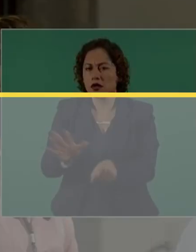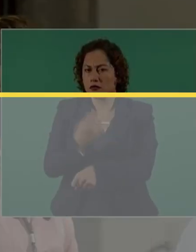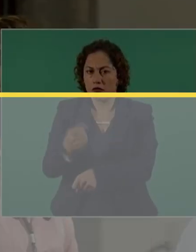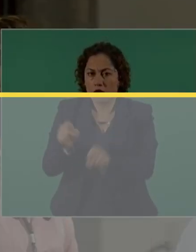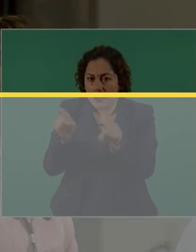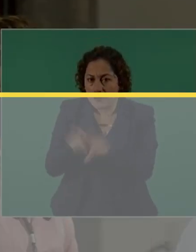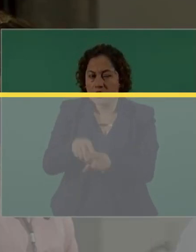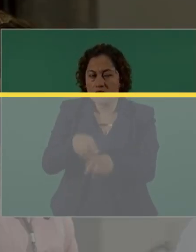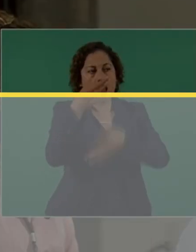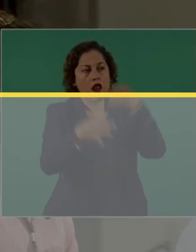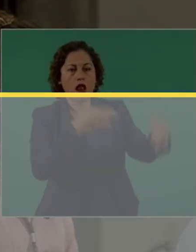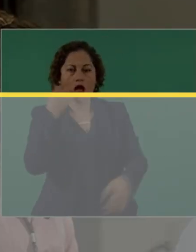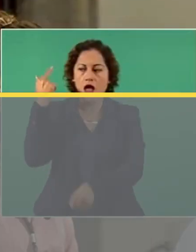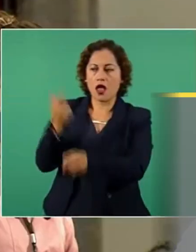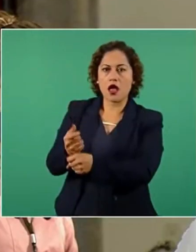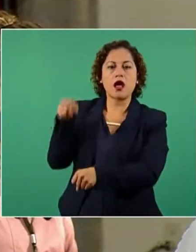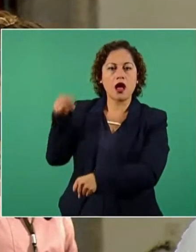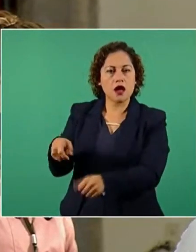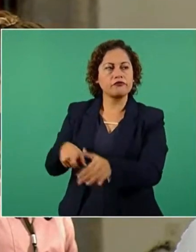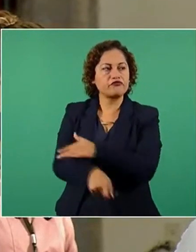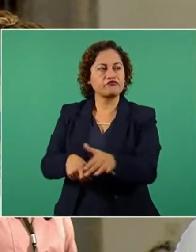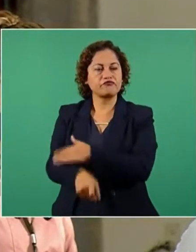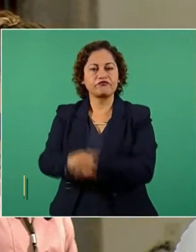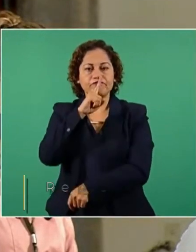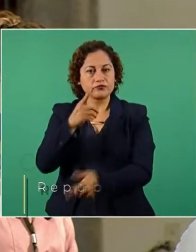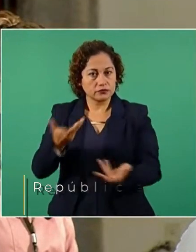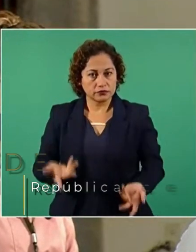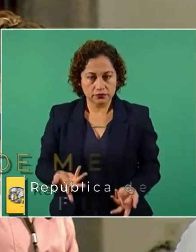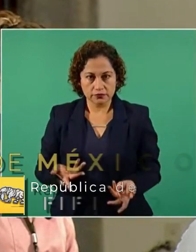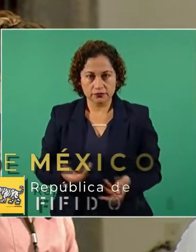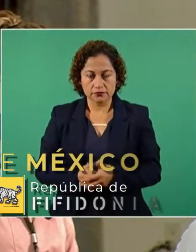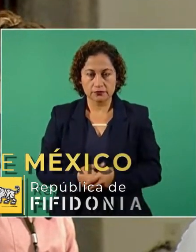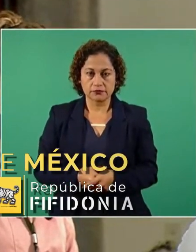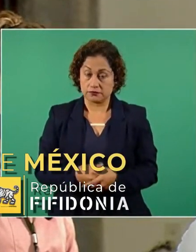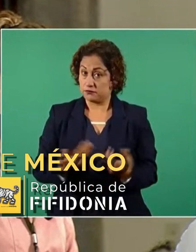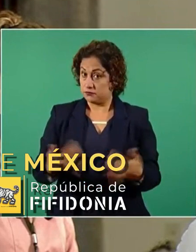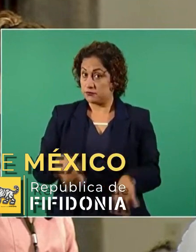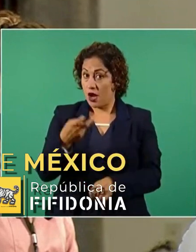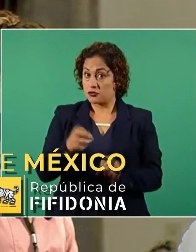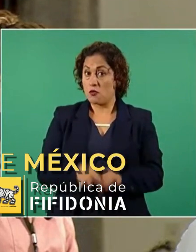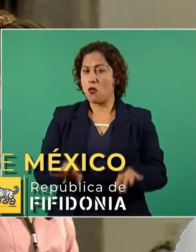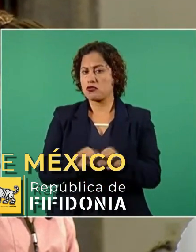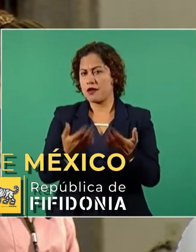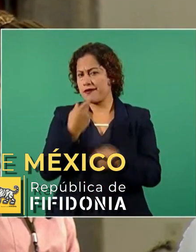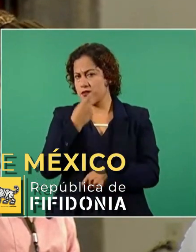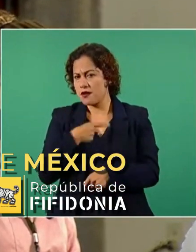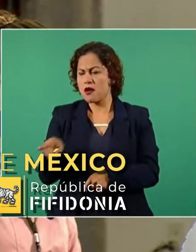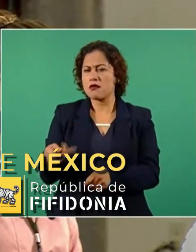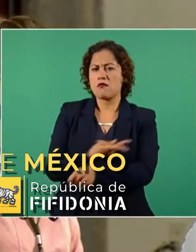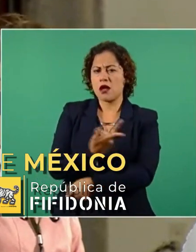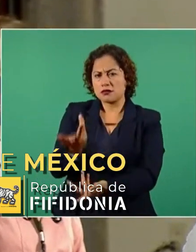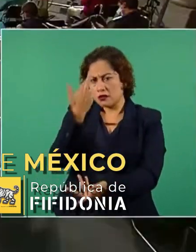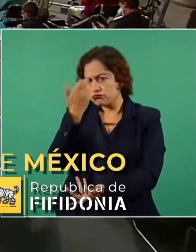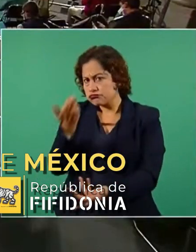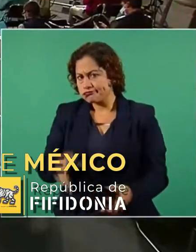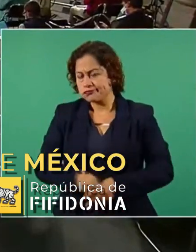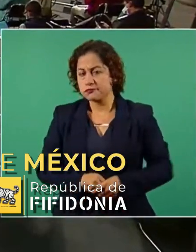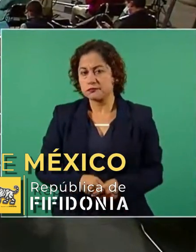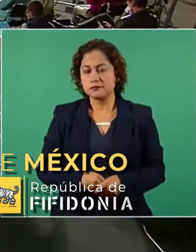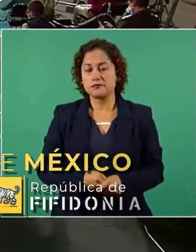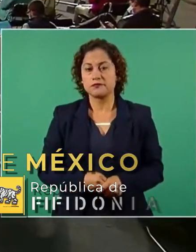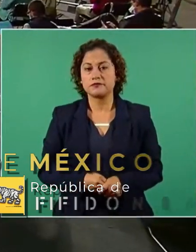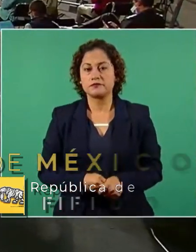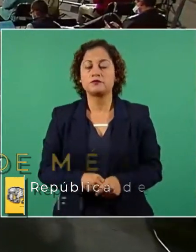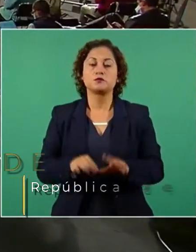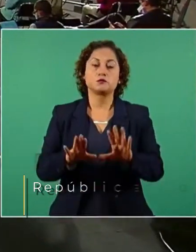de donde denuncian mochas en la nueva CRE, y pues es importante saber cuál es la razón que ocurre ahí en este instituto. Bueno,